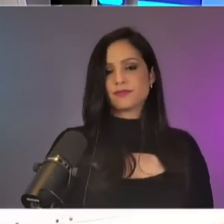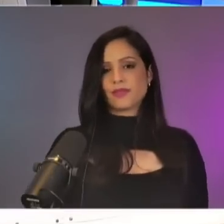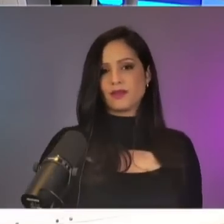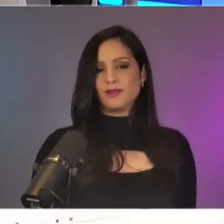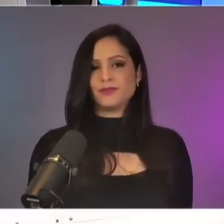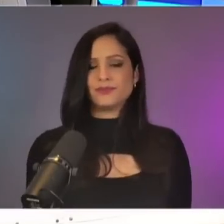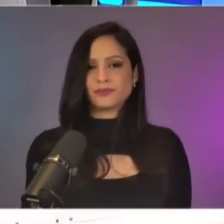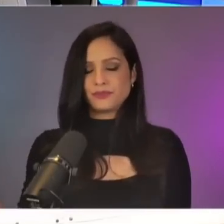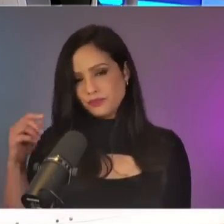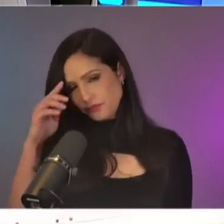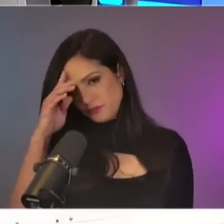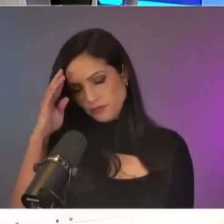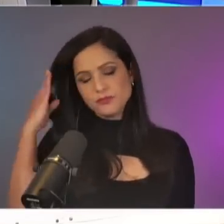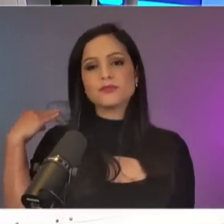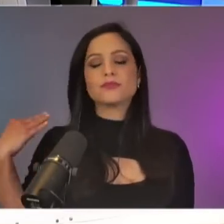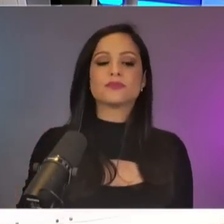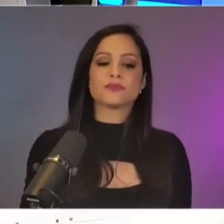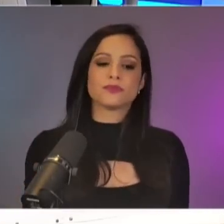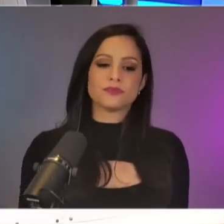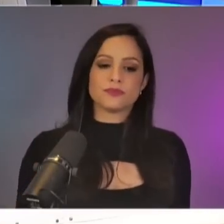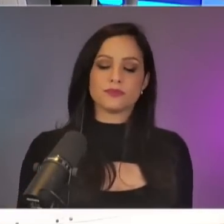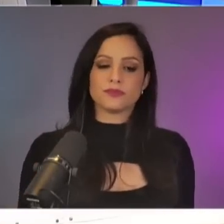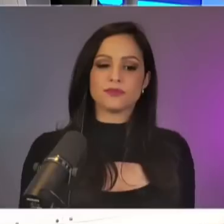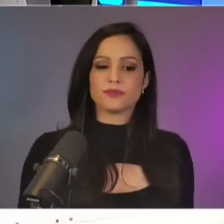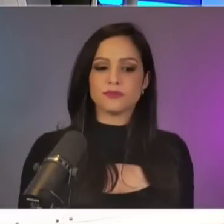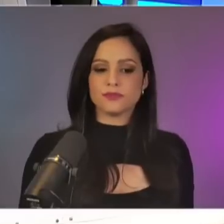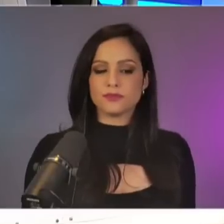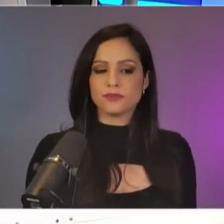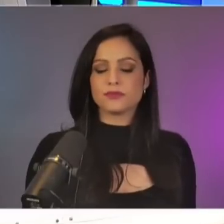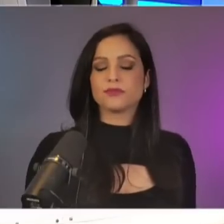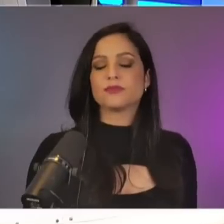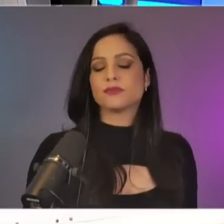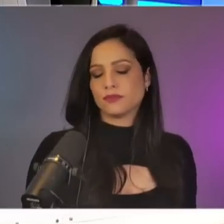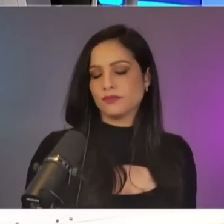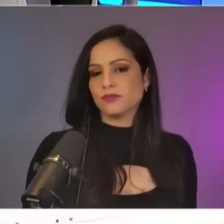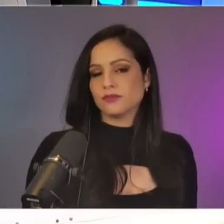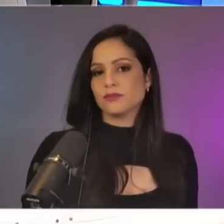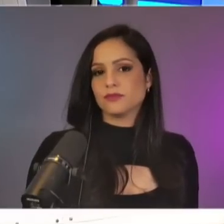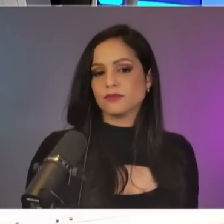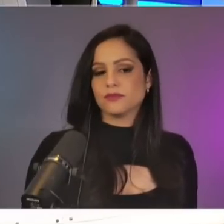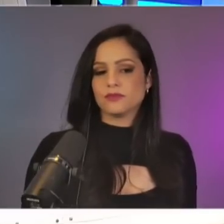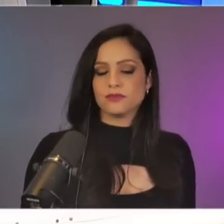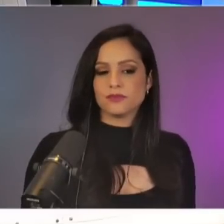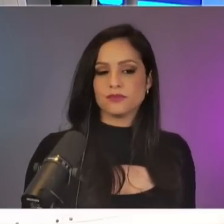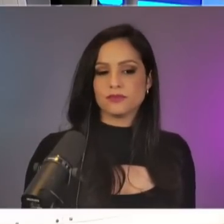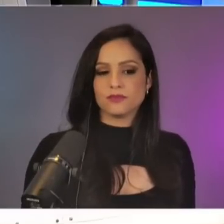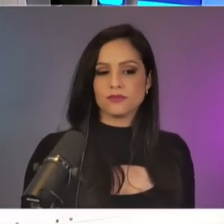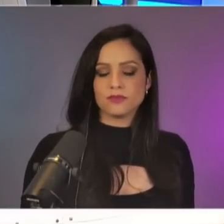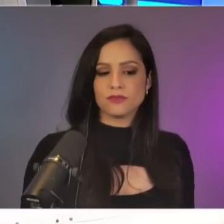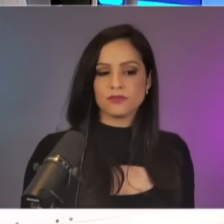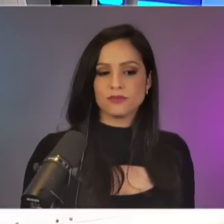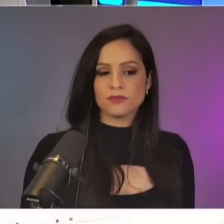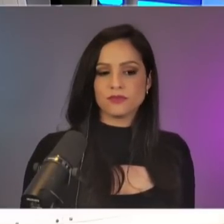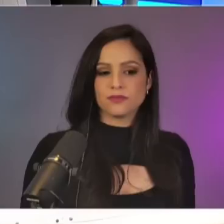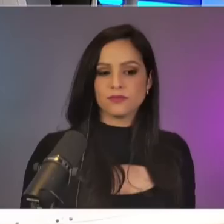puntos ahí la zona gris entre los médicos dermatólogos y los estéticos donde se unen pero